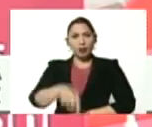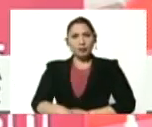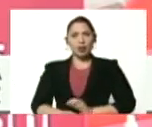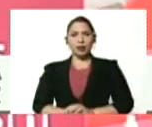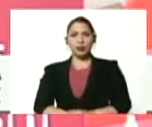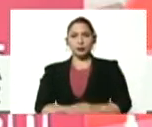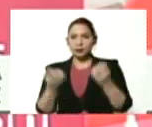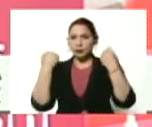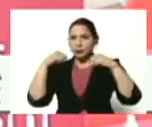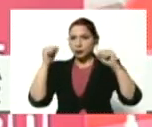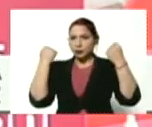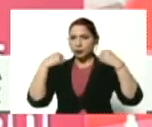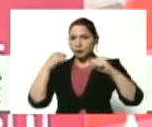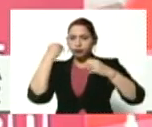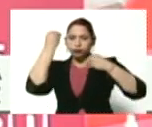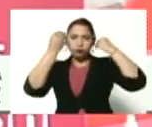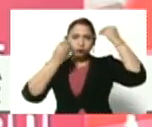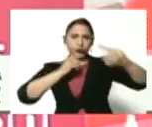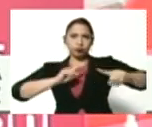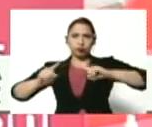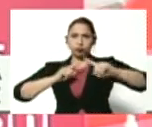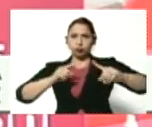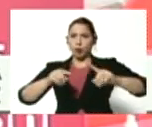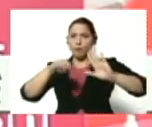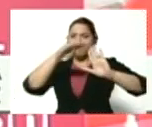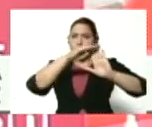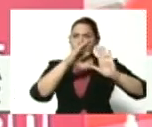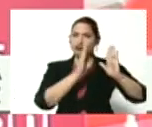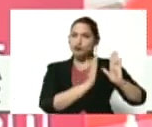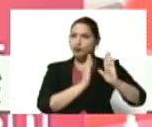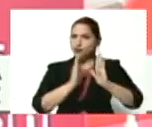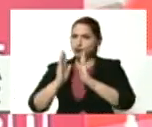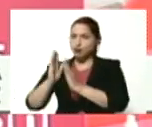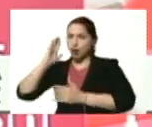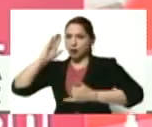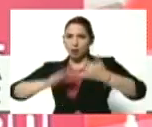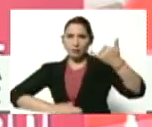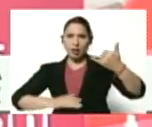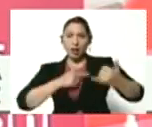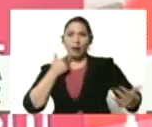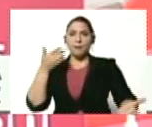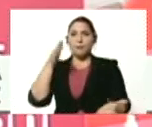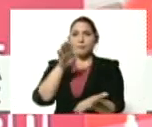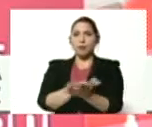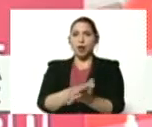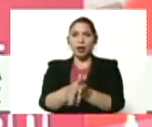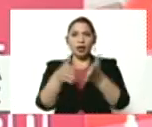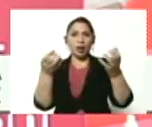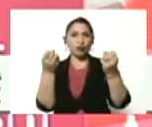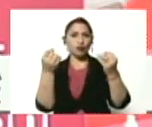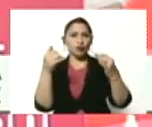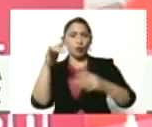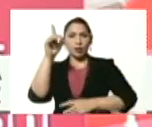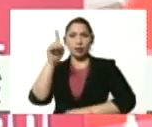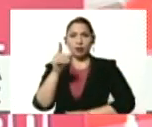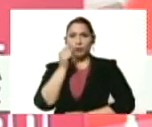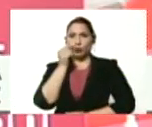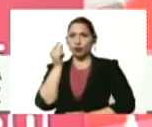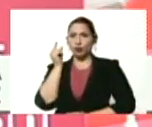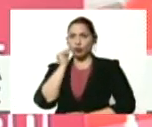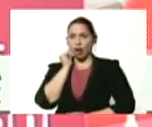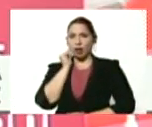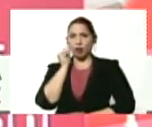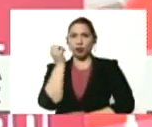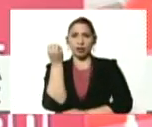planearon acciones muy concretas que iban a culminar con el asesinato de un gran número de diputados y diputadas de